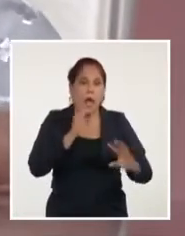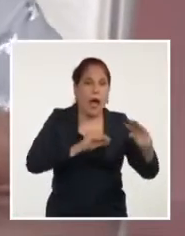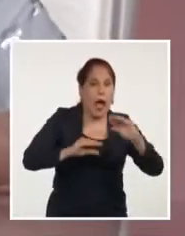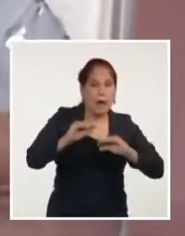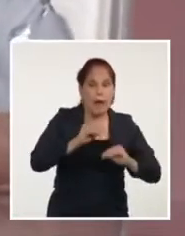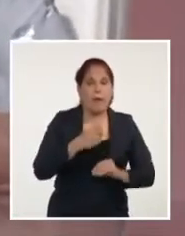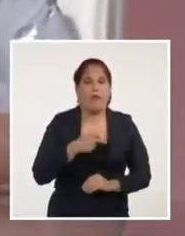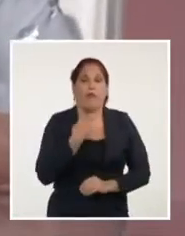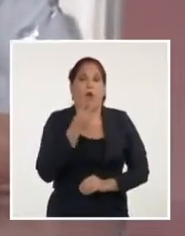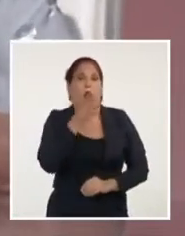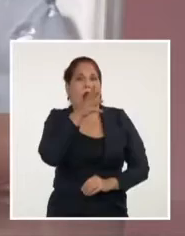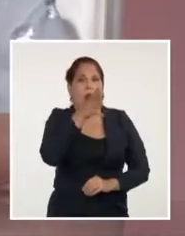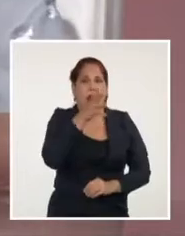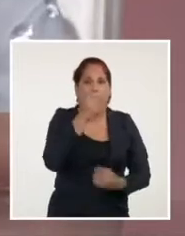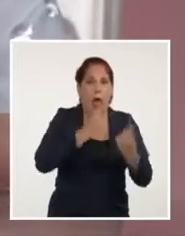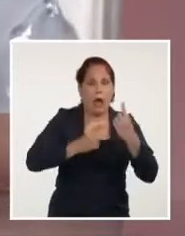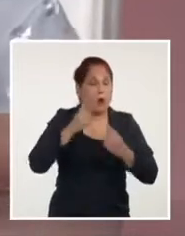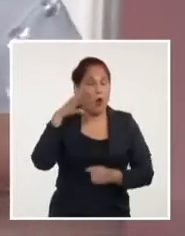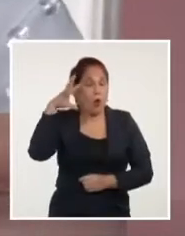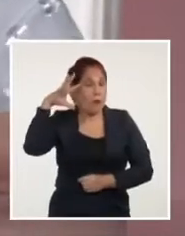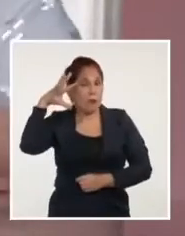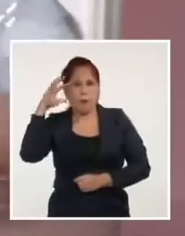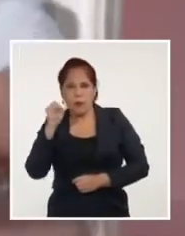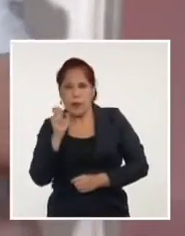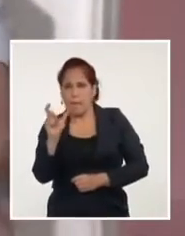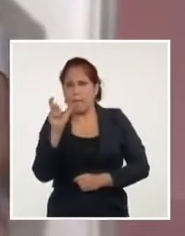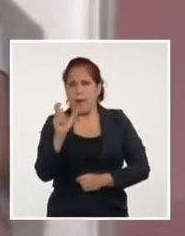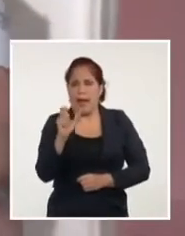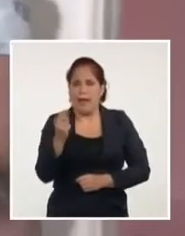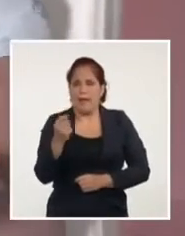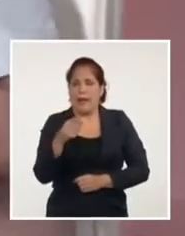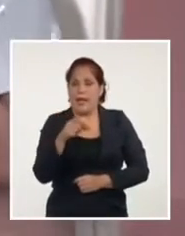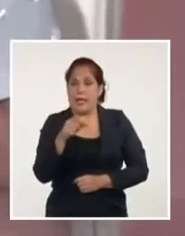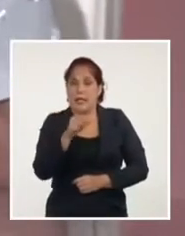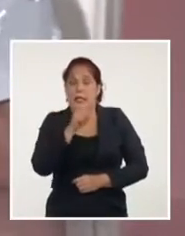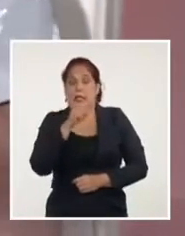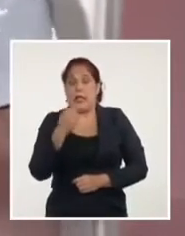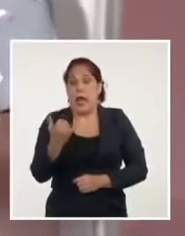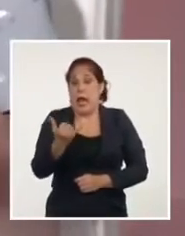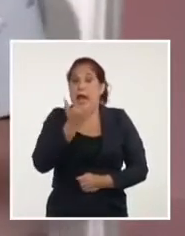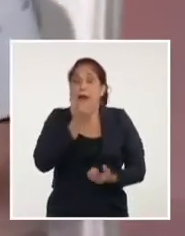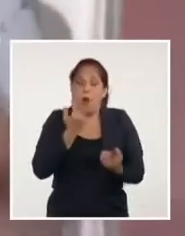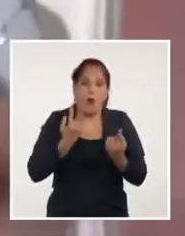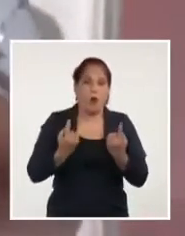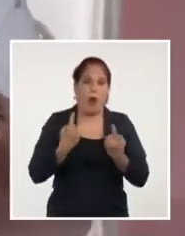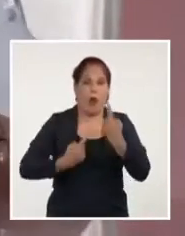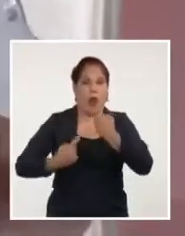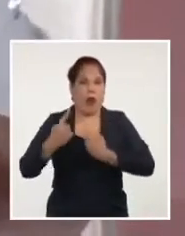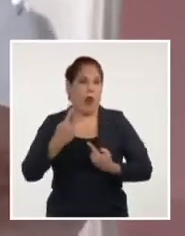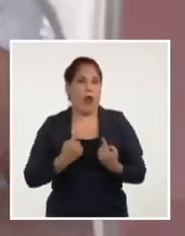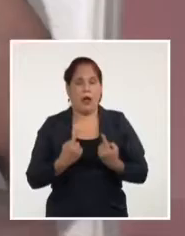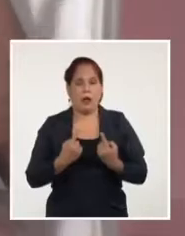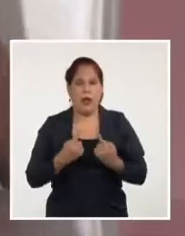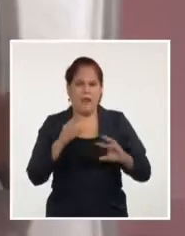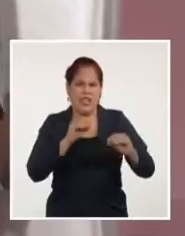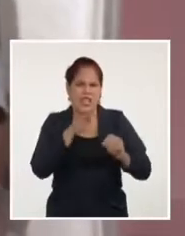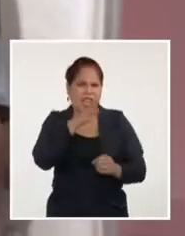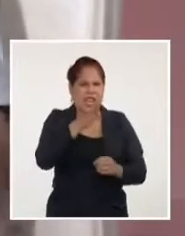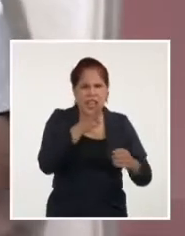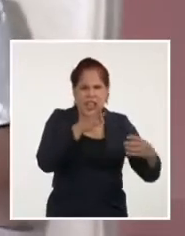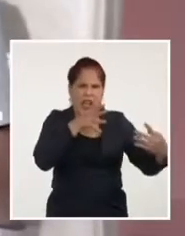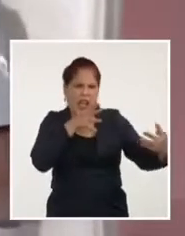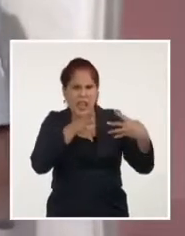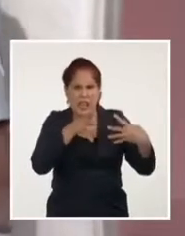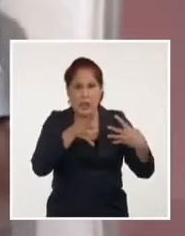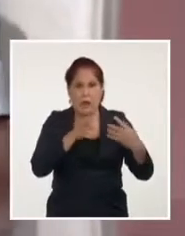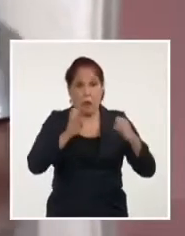voz, no nos damos cuenta y las palabras que usamos no son de afecto, y entonces no nos tratamos bien, y es un problema de educación